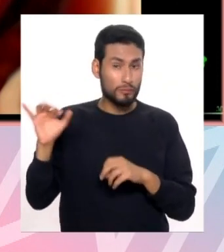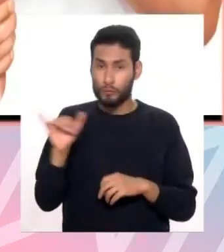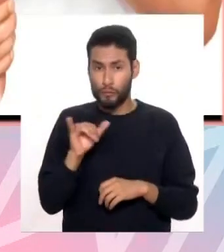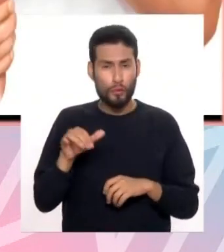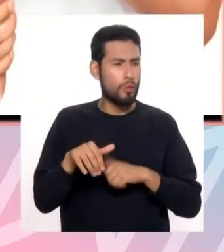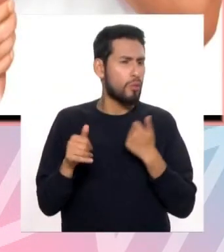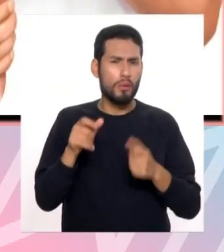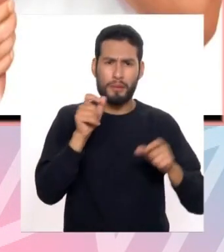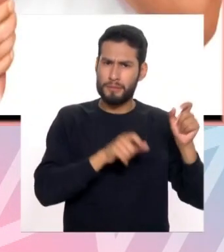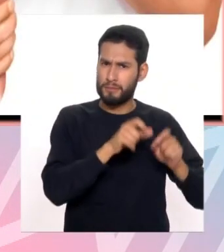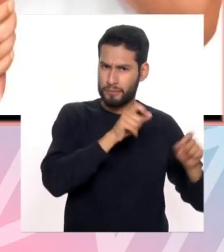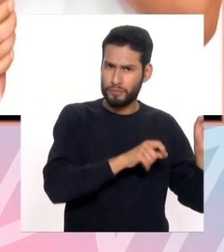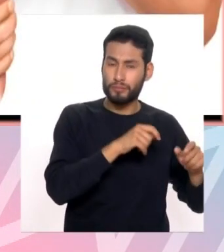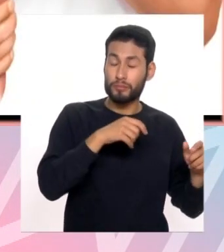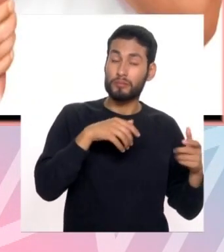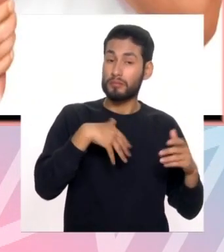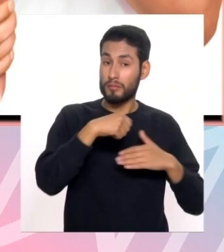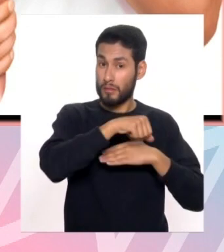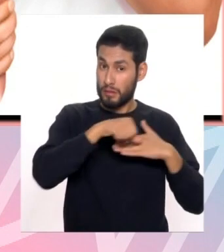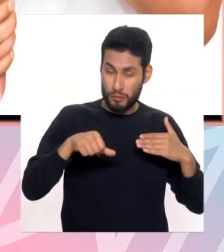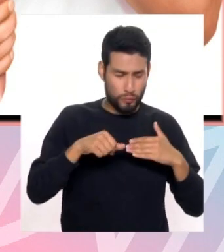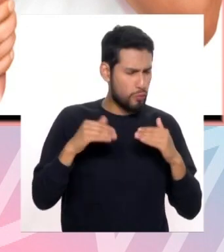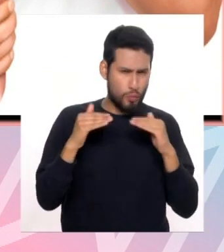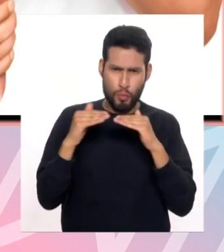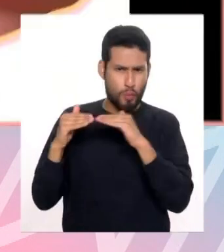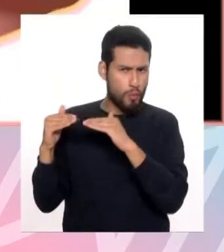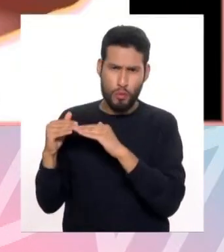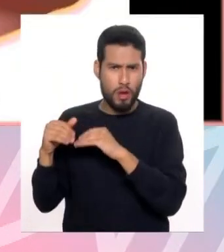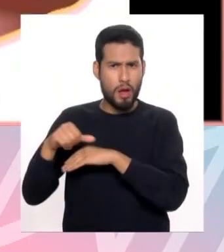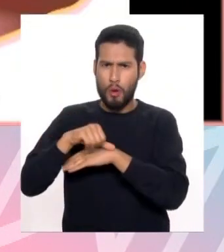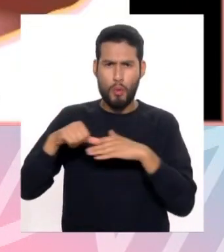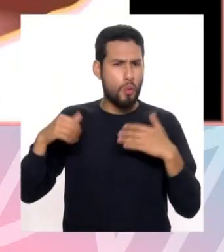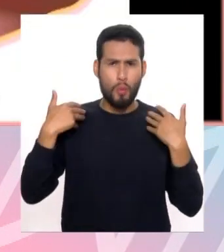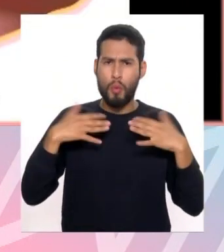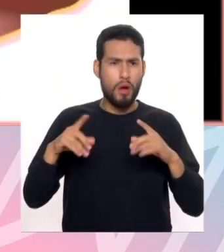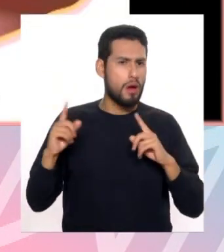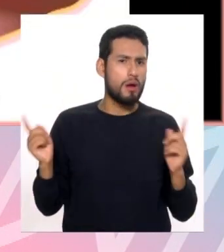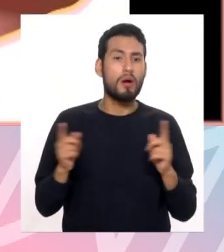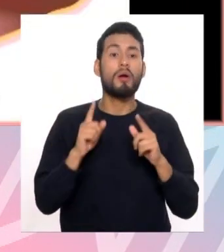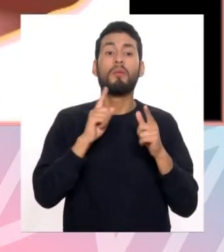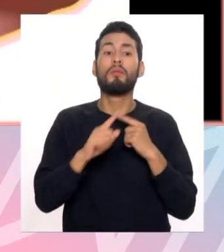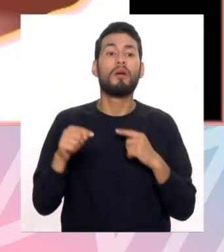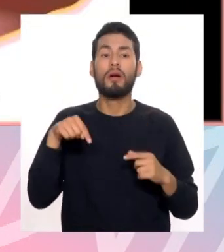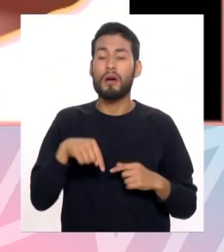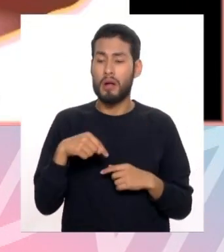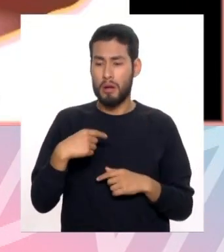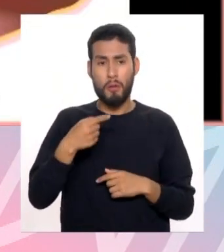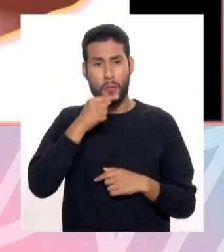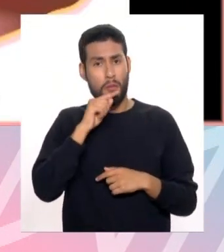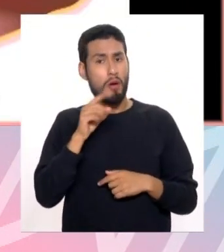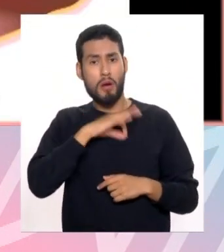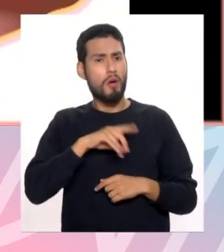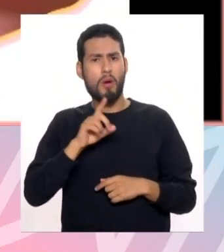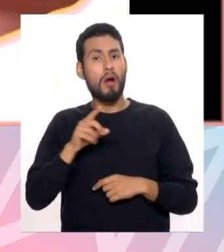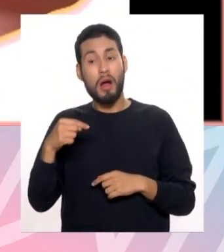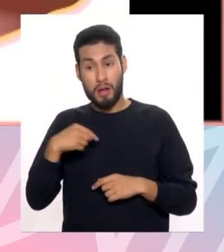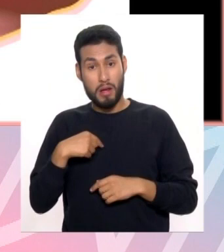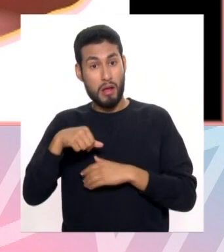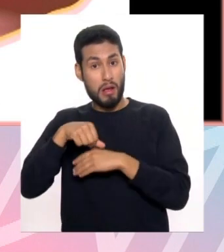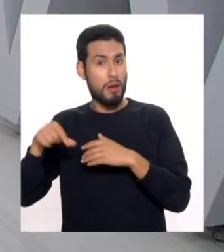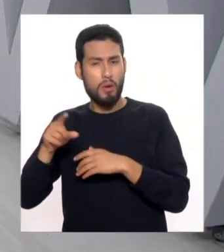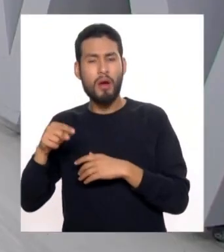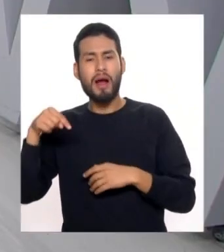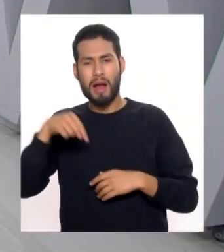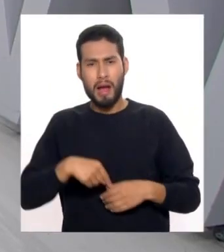que a cualquier otra paciente que va a ingresar a ser operada, con la única contingencia en que ella no se va a ver beneficiada, sino su bebé. Son